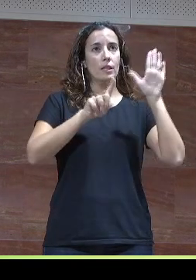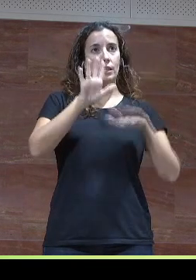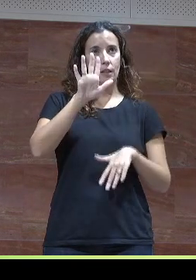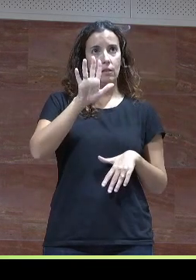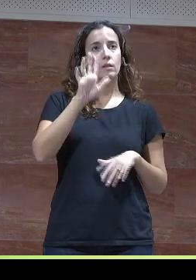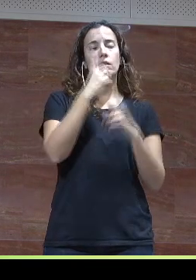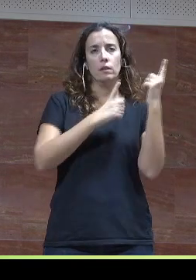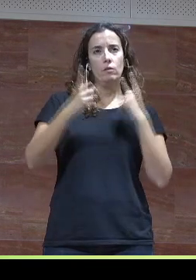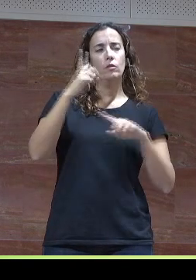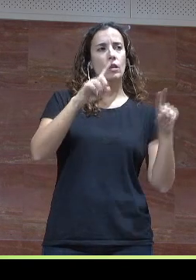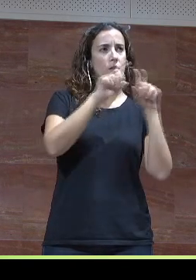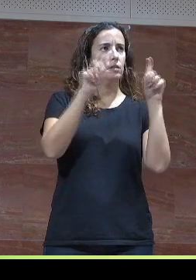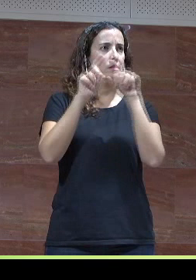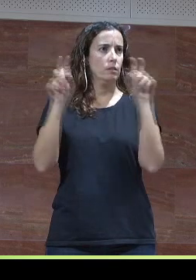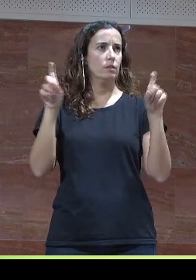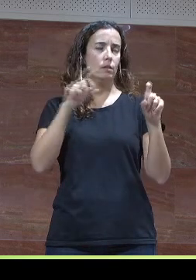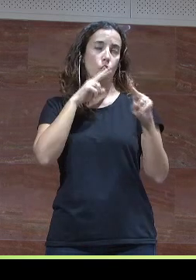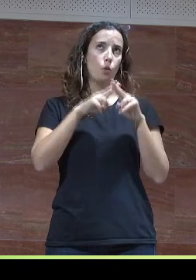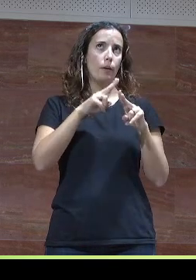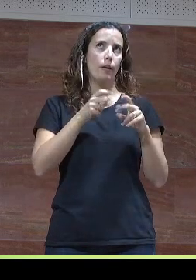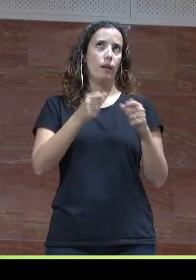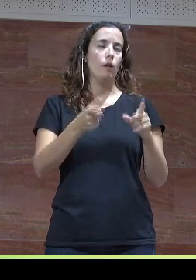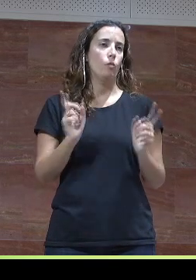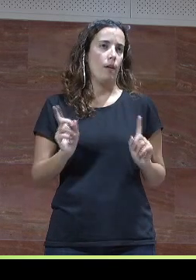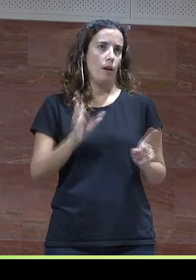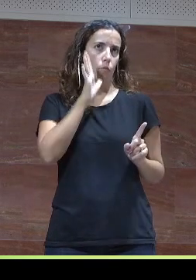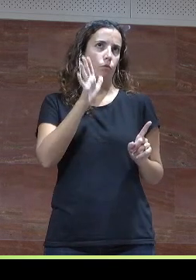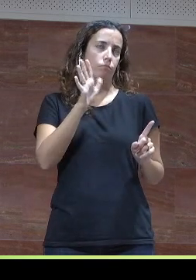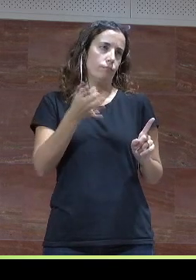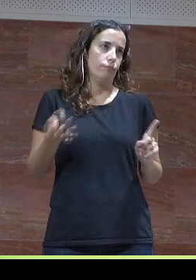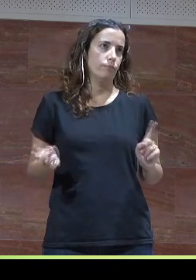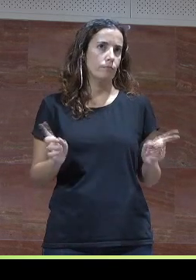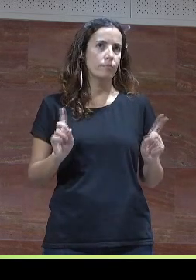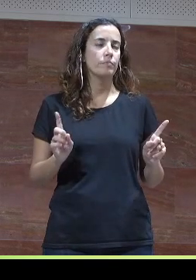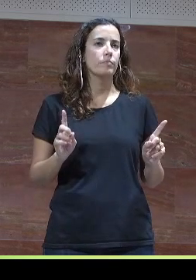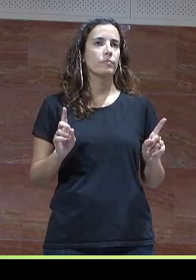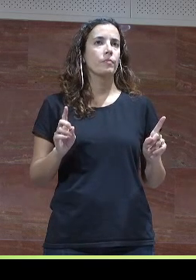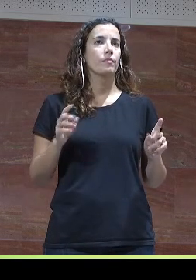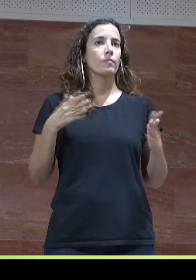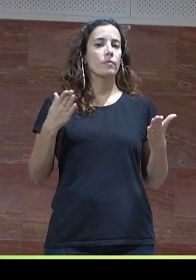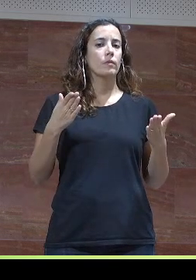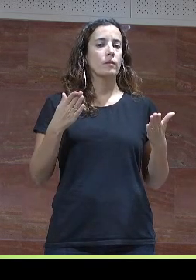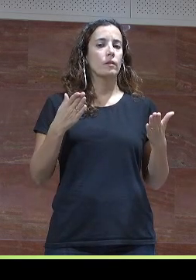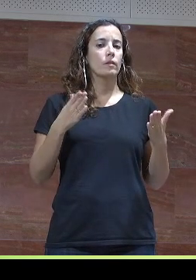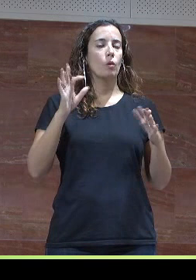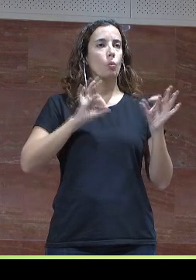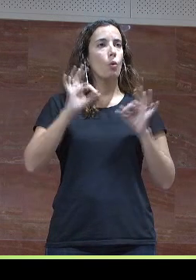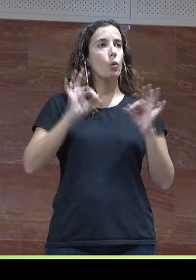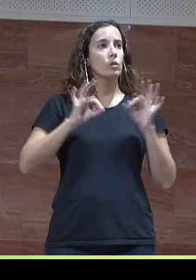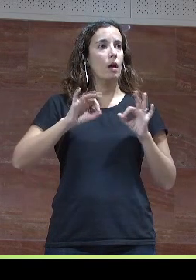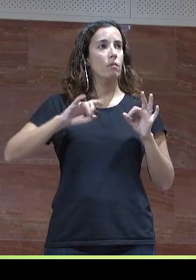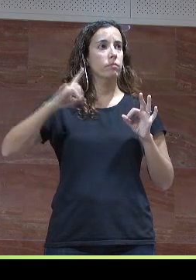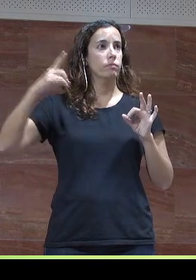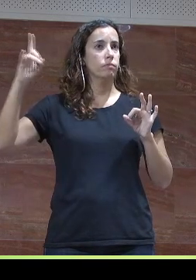que algunas compañías, como una cuyo nombre no voy a mencionar porque no me parece oportuno, te duplican la cuota